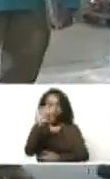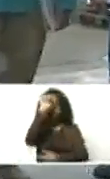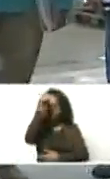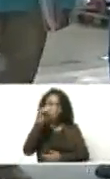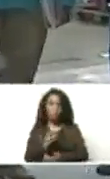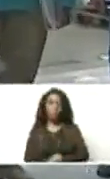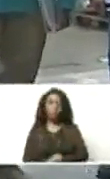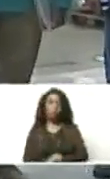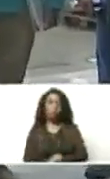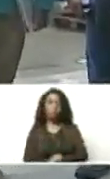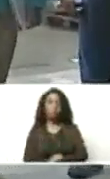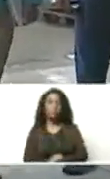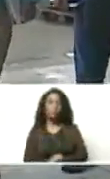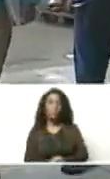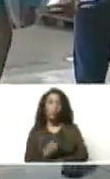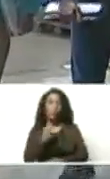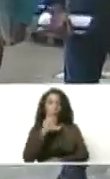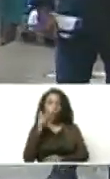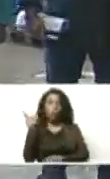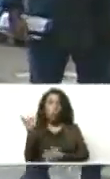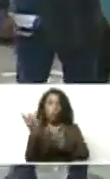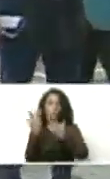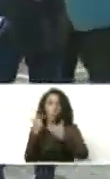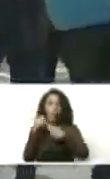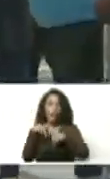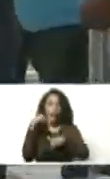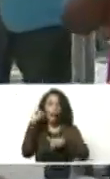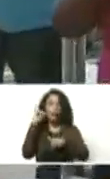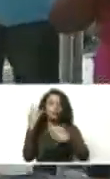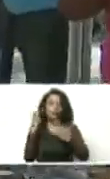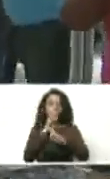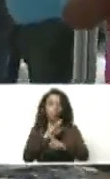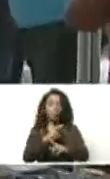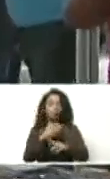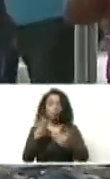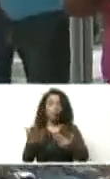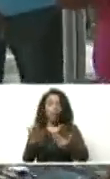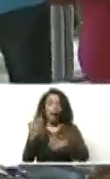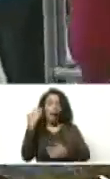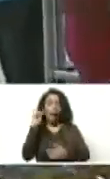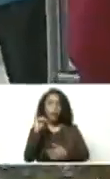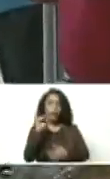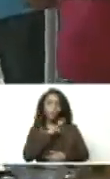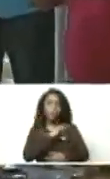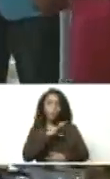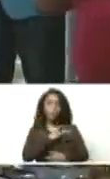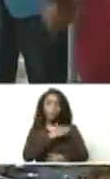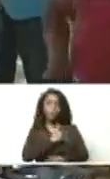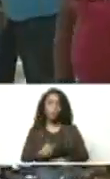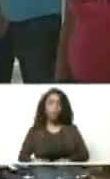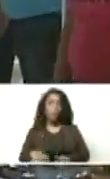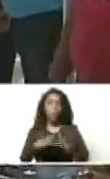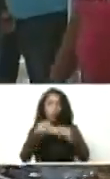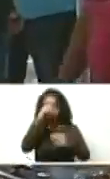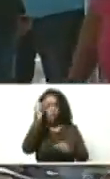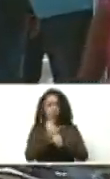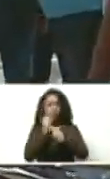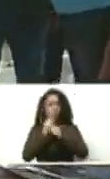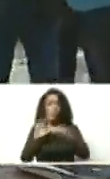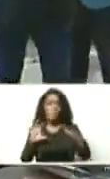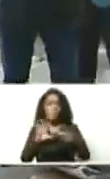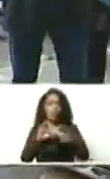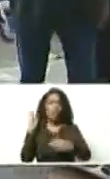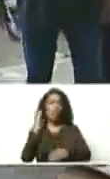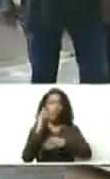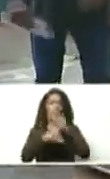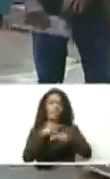es. Entonces tú, bueno, me dices que aquí tienen el resultado, señor presidente, de todo el trabajo articulado que venimos realizando